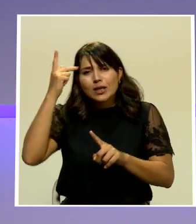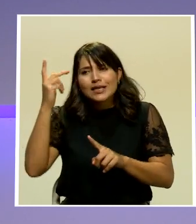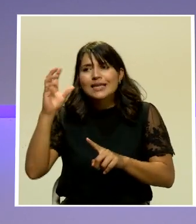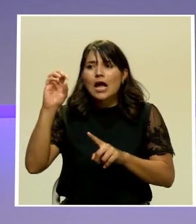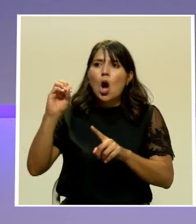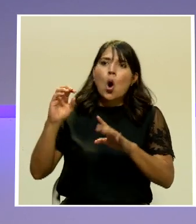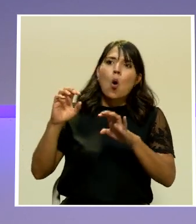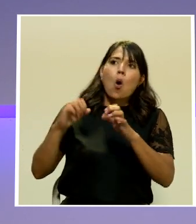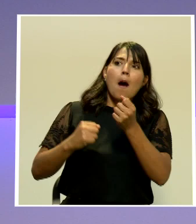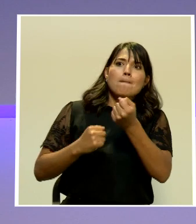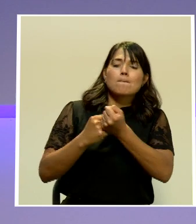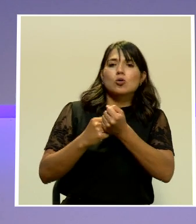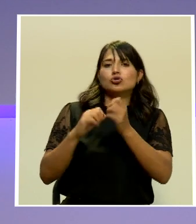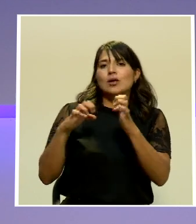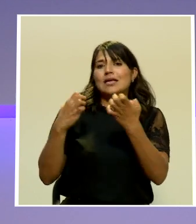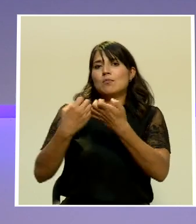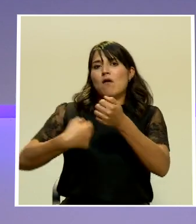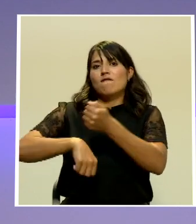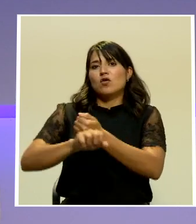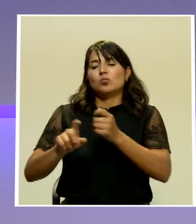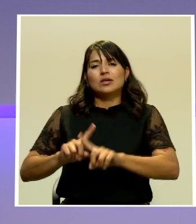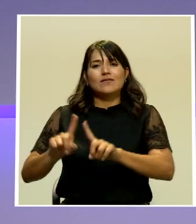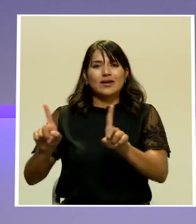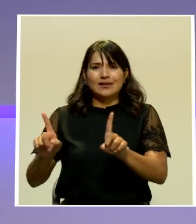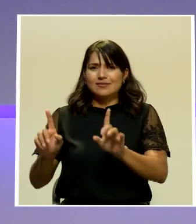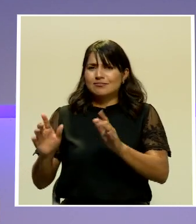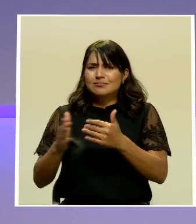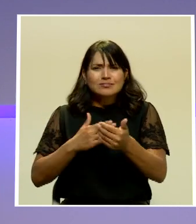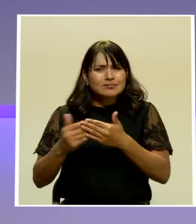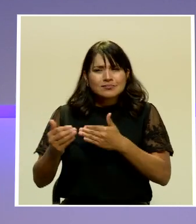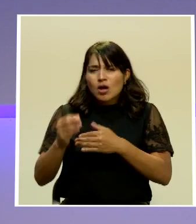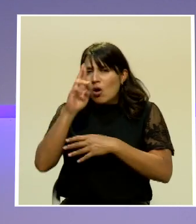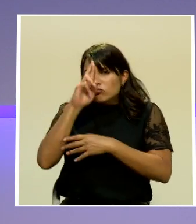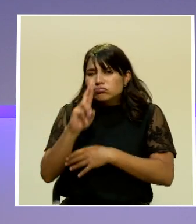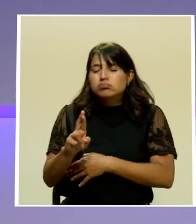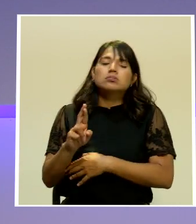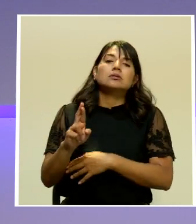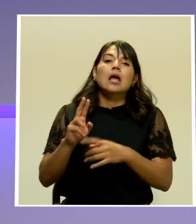hay cosas más humanas que nos pueden conectar. Ojo, hay